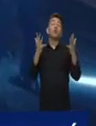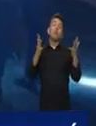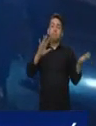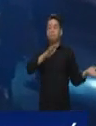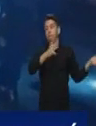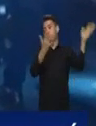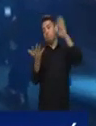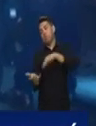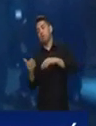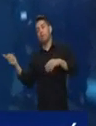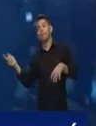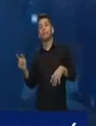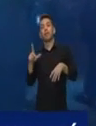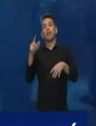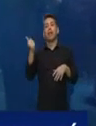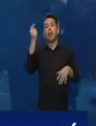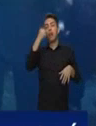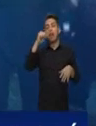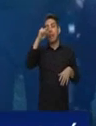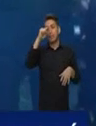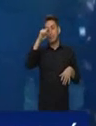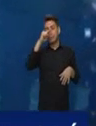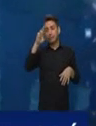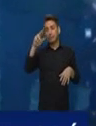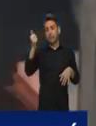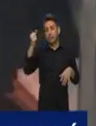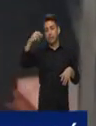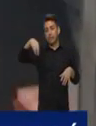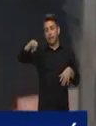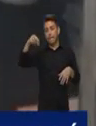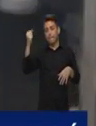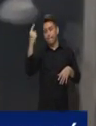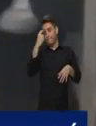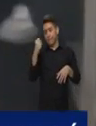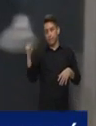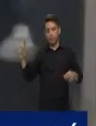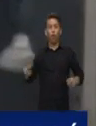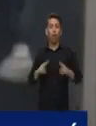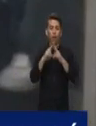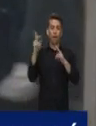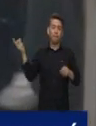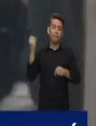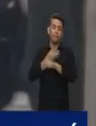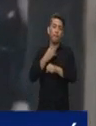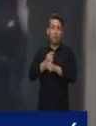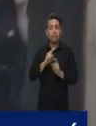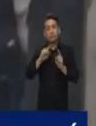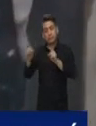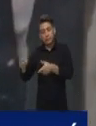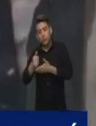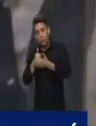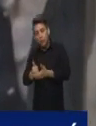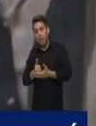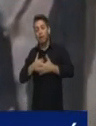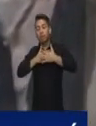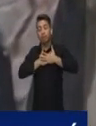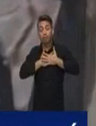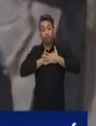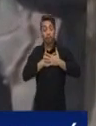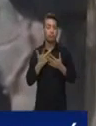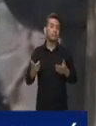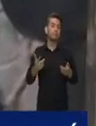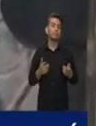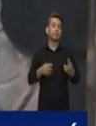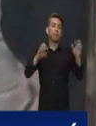Sololá. Bomberos voluntarios de la 98 Compañía acudieron al lugar para brindar la atención prehospitalaria, trasladando a dos heridos a